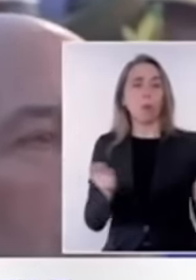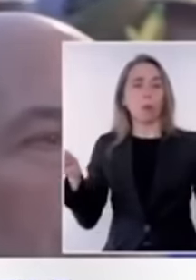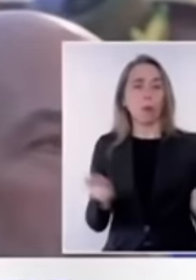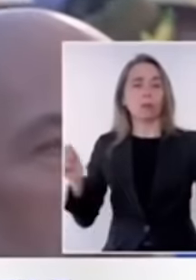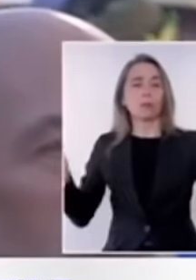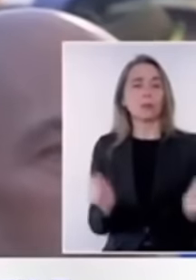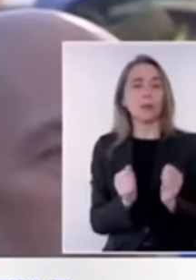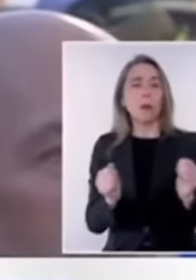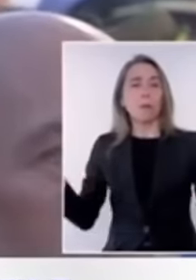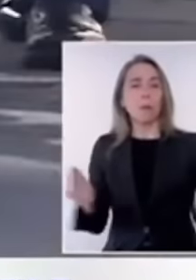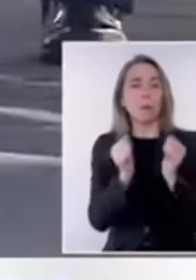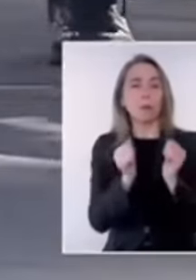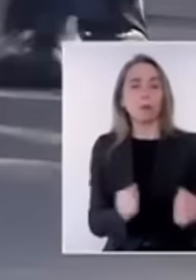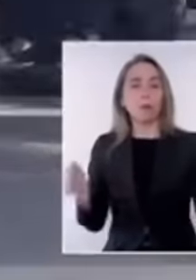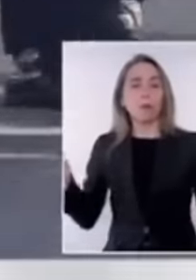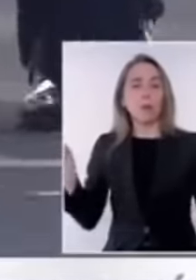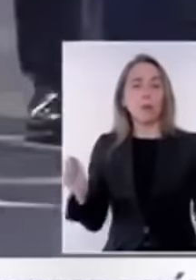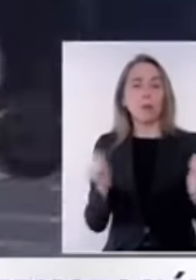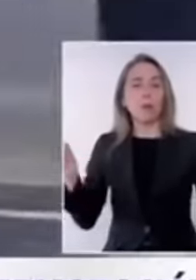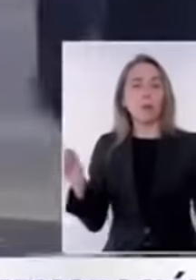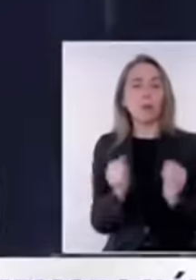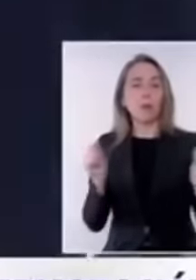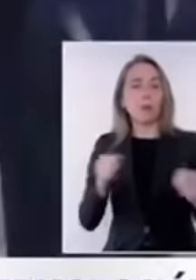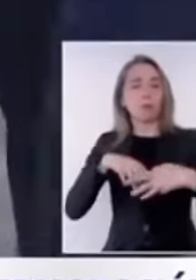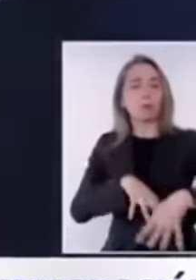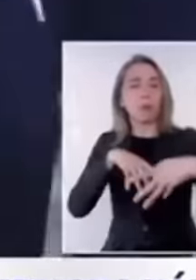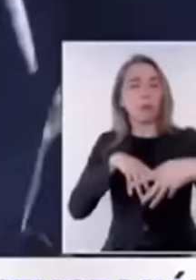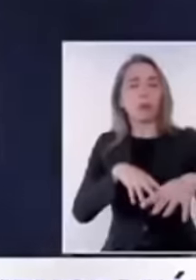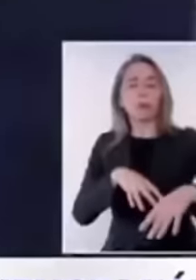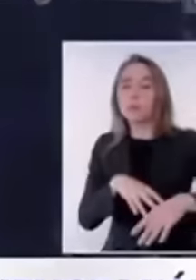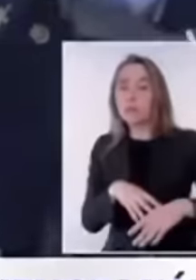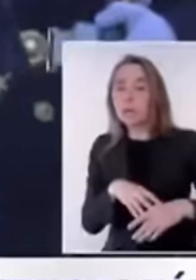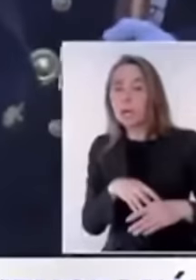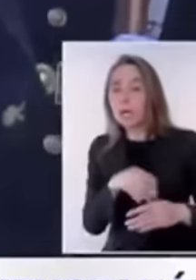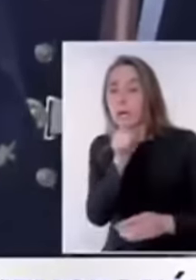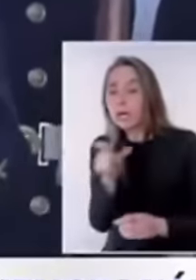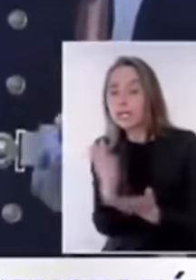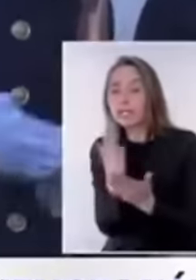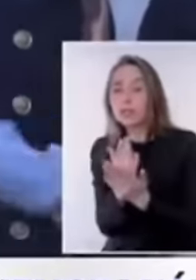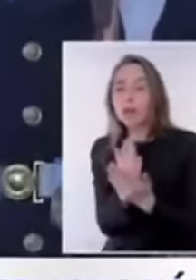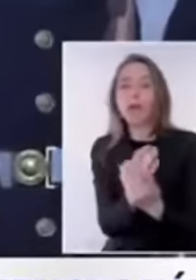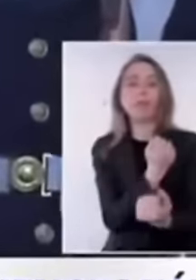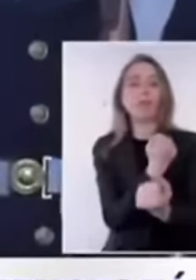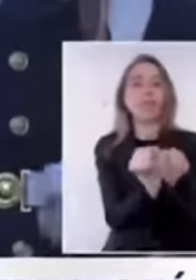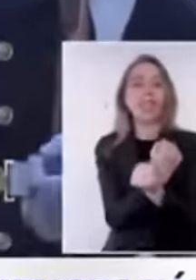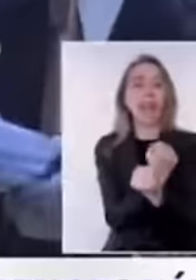Igual dice que fue mucho menos que anteriores. Anteriormente habían ido más gente. De la Escuela de Carabineros.